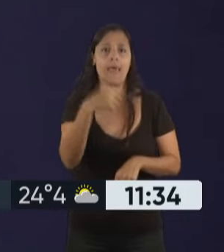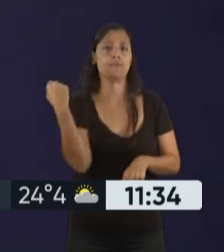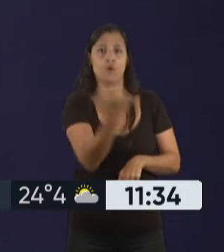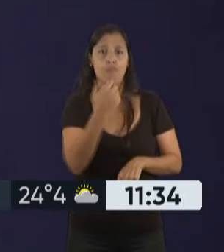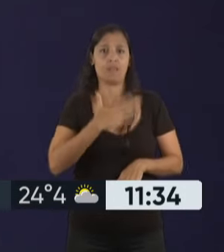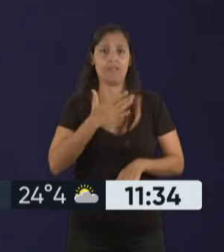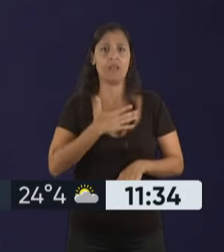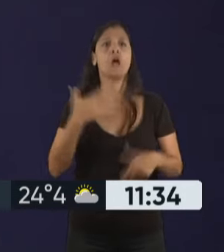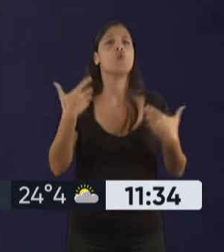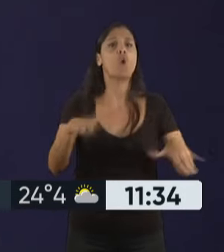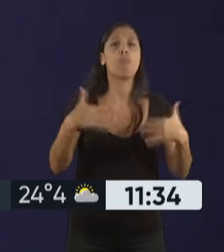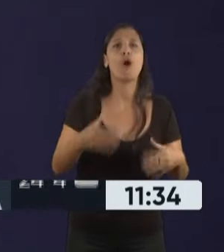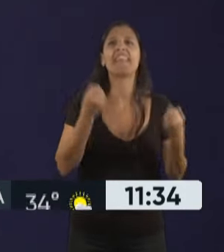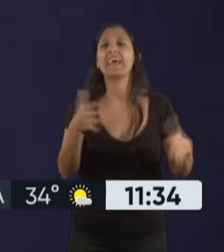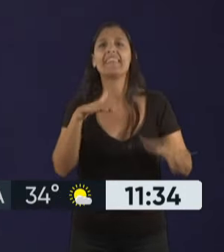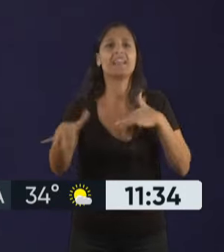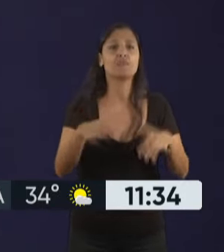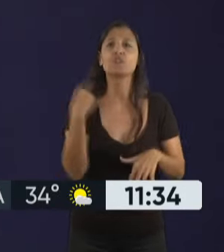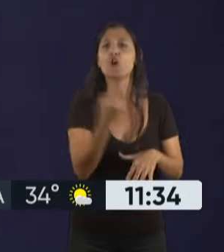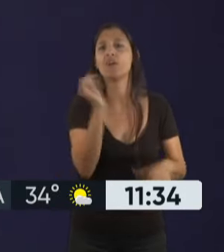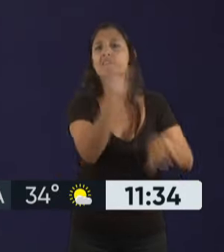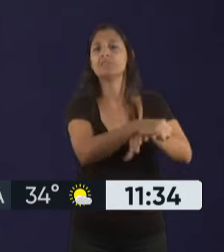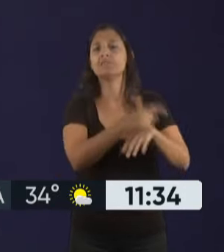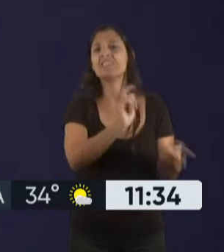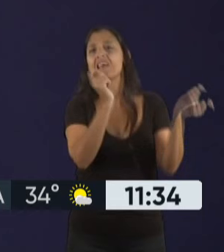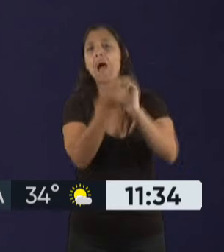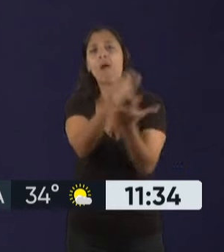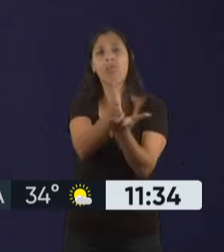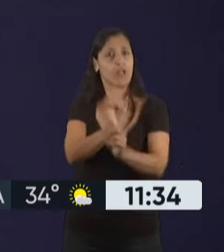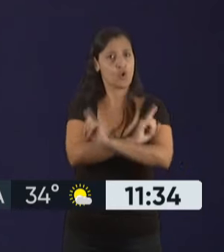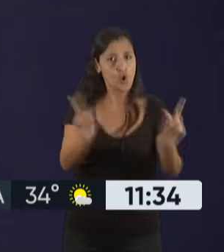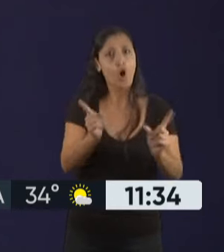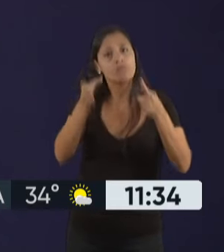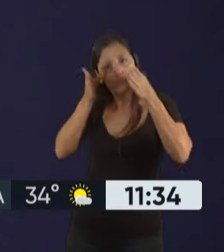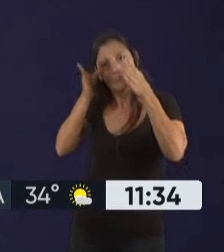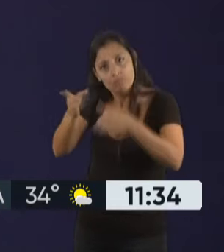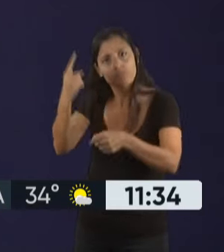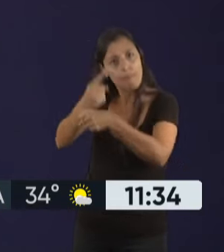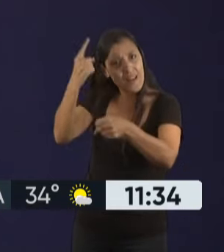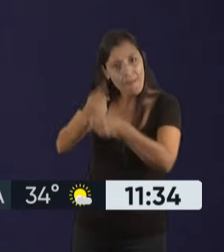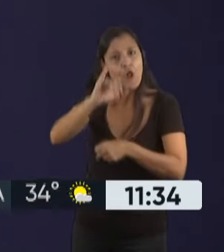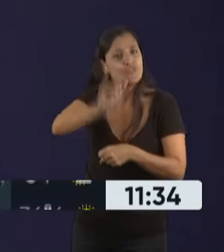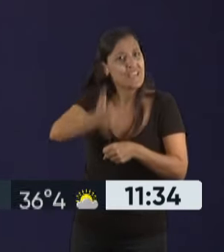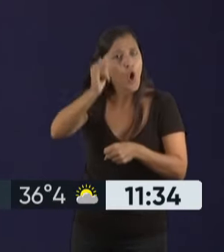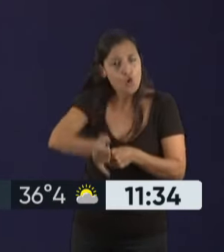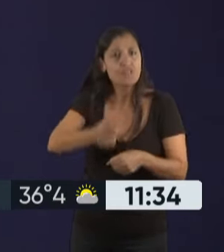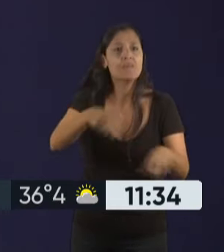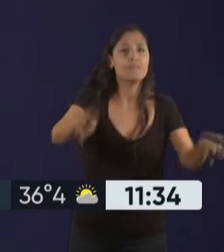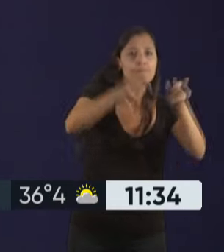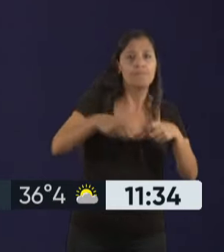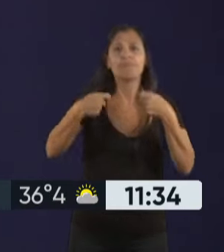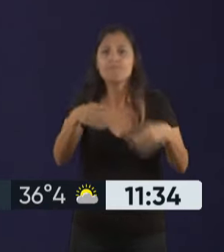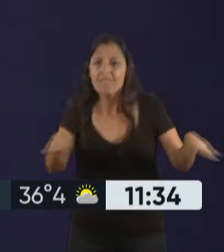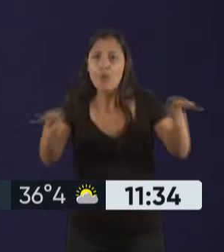situación eh No nos vamos a correr del déficit cero del equilibrio de las cuentas públicas y hacer